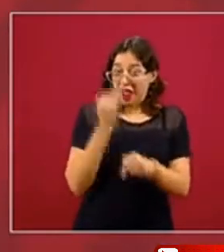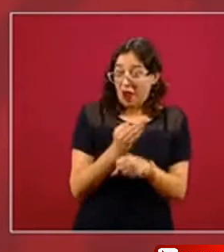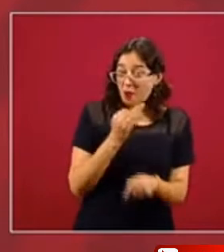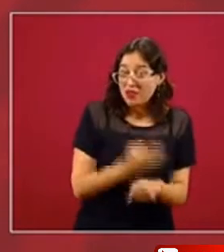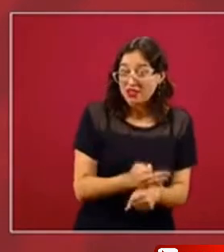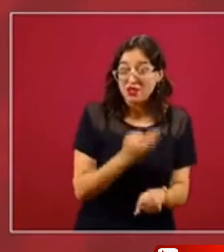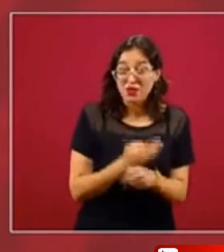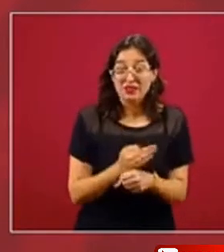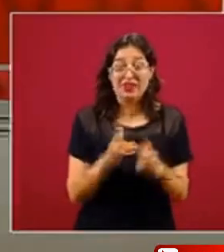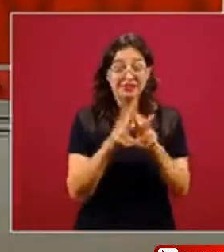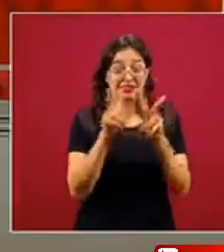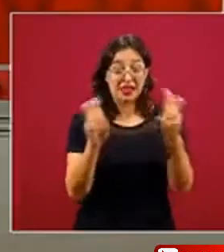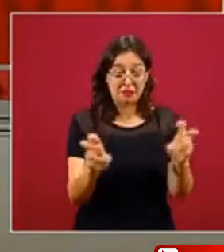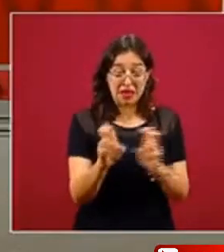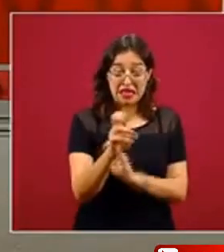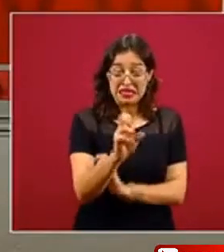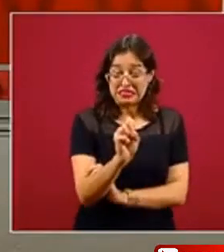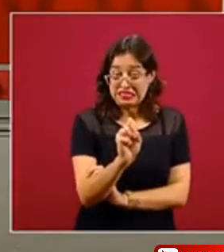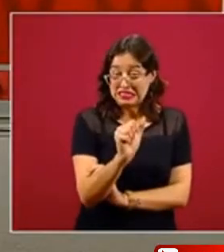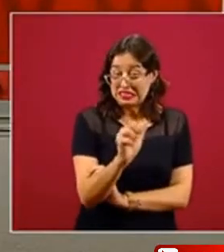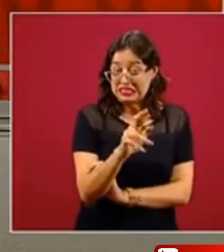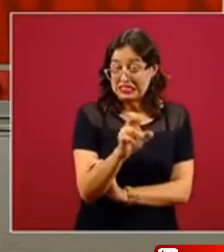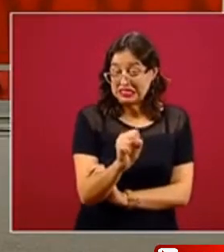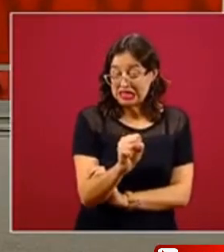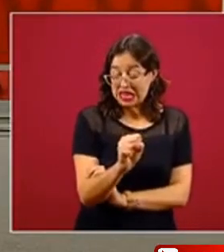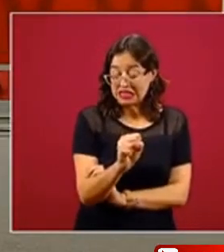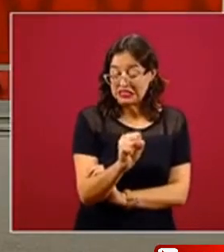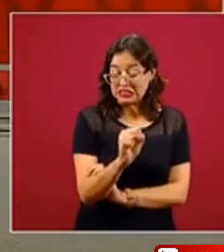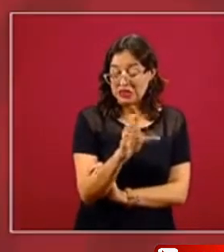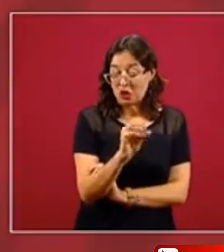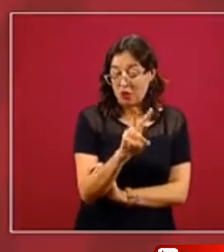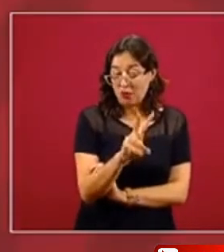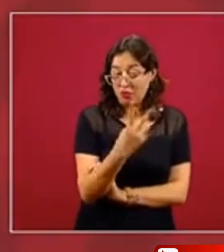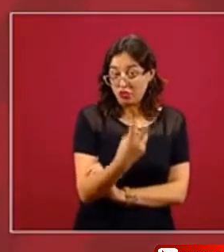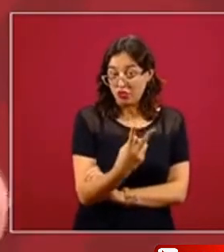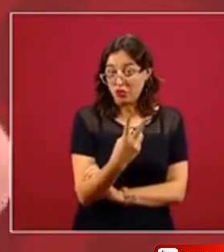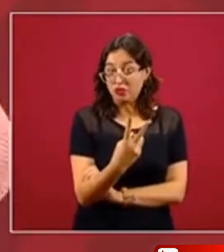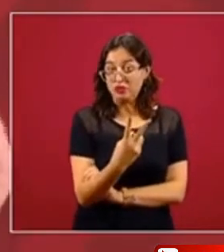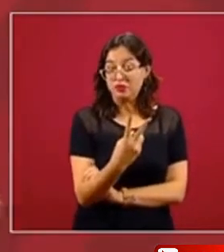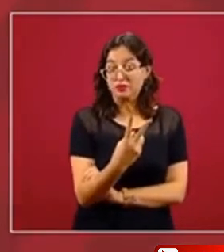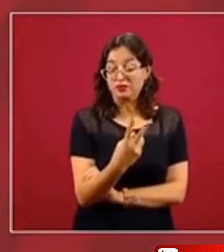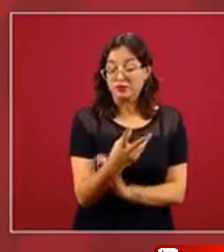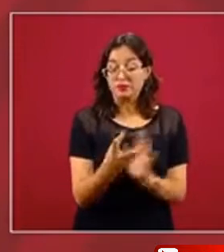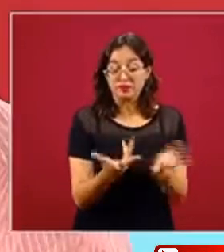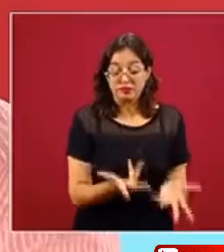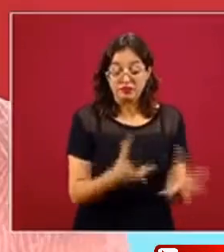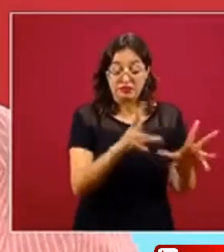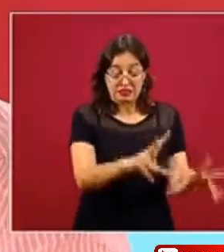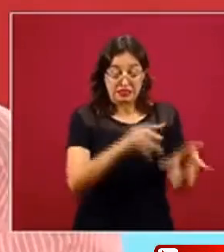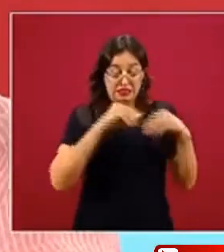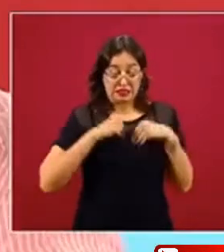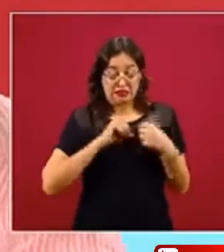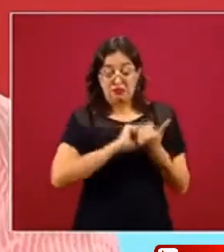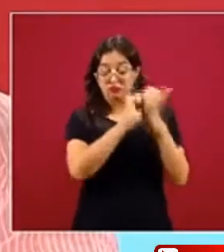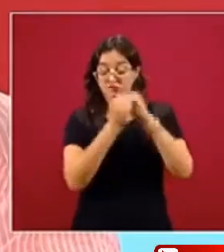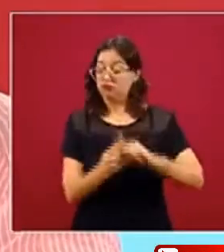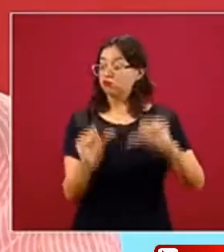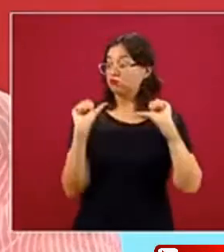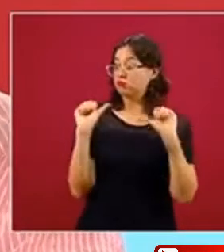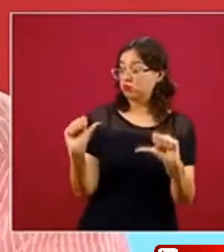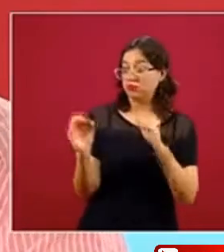certeza si la infección por el virus SARS-CoV-2 causante de COVID, bueno, en otras palabras, si haber tenido COVID ya me deja